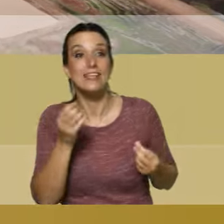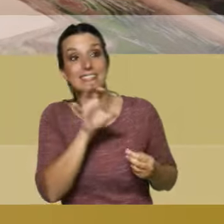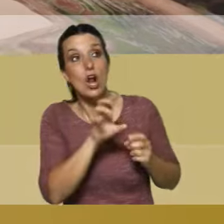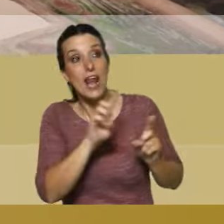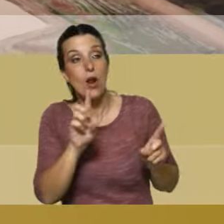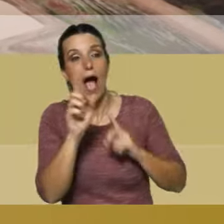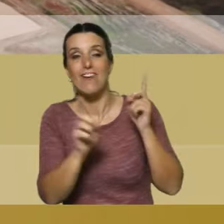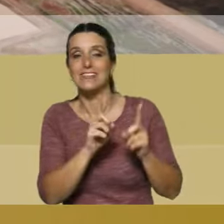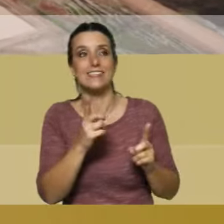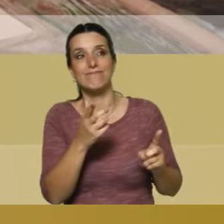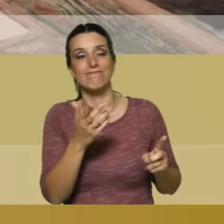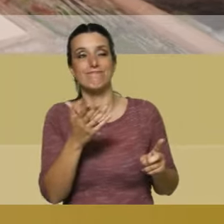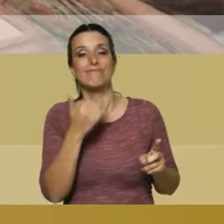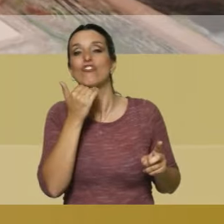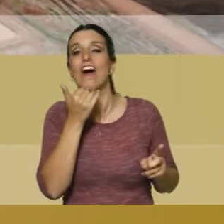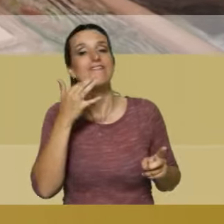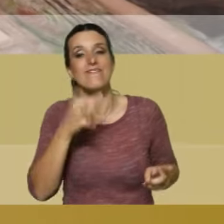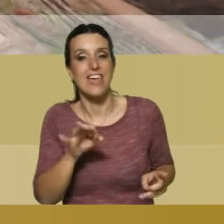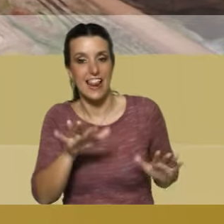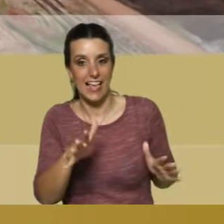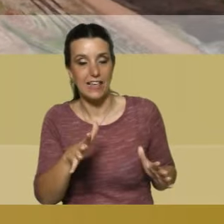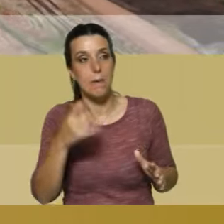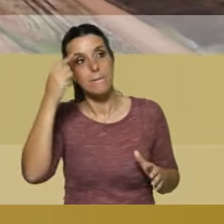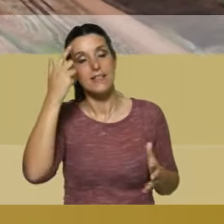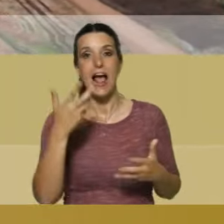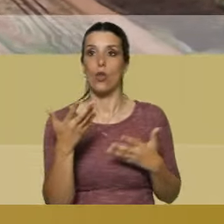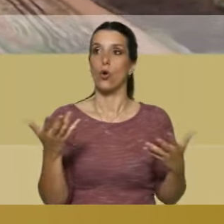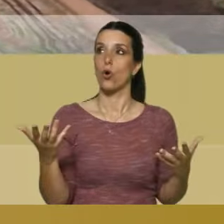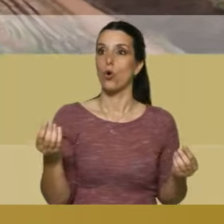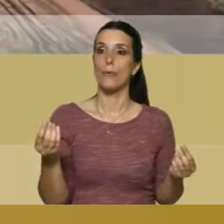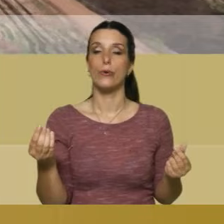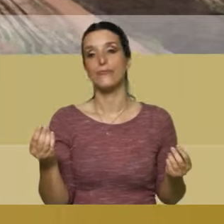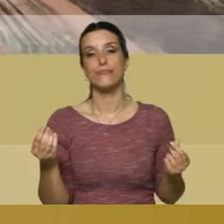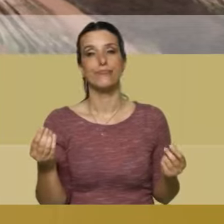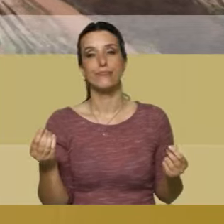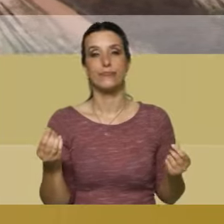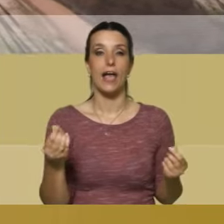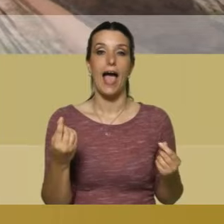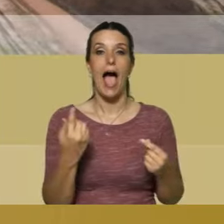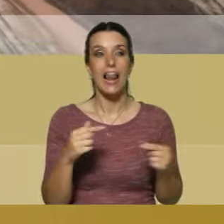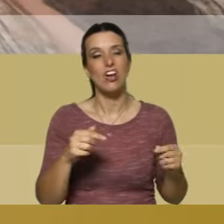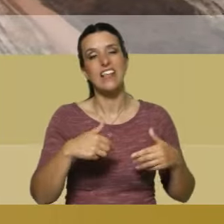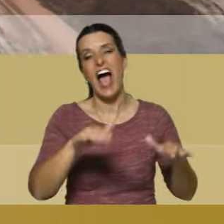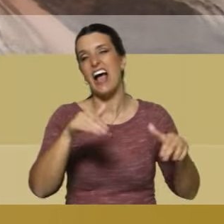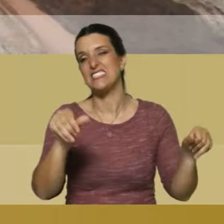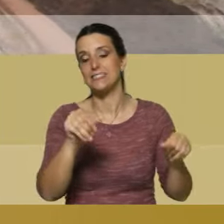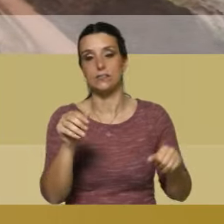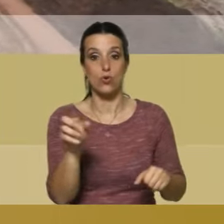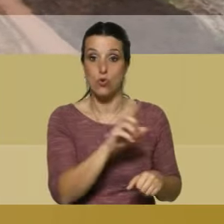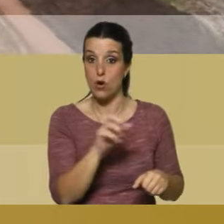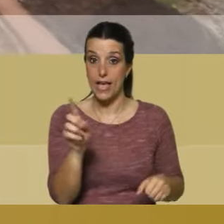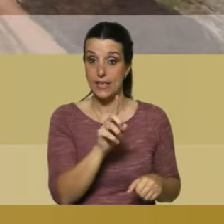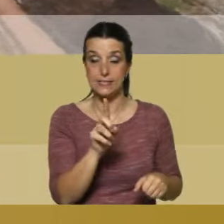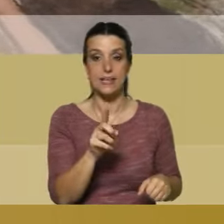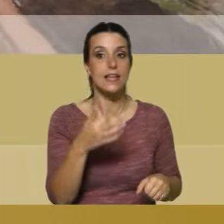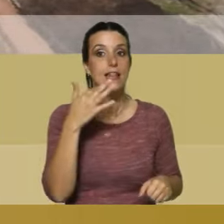creo que a veces no se entiende y se toma como algo Hay que hacer las cosas no más y en realidad yo creo que habla